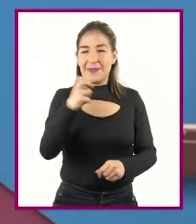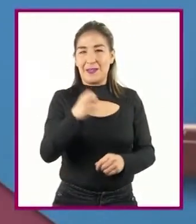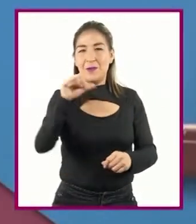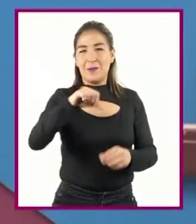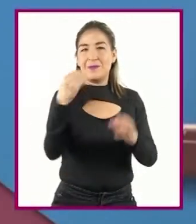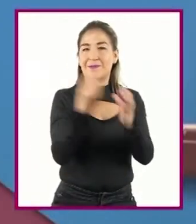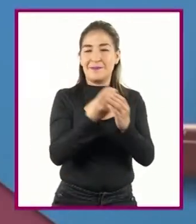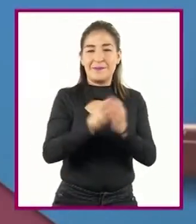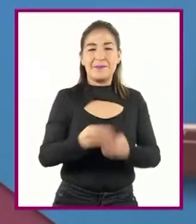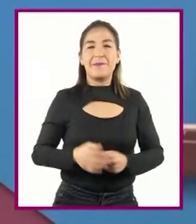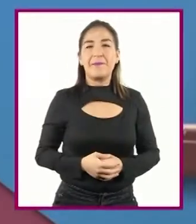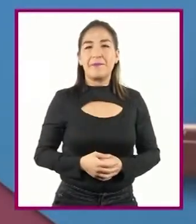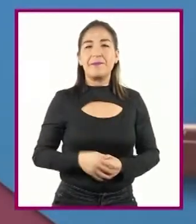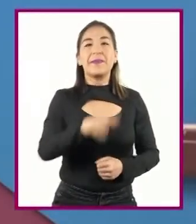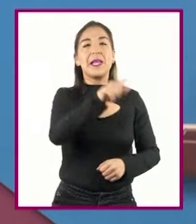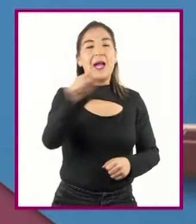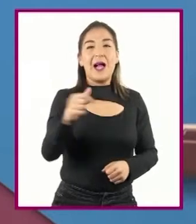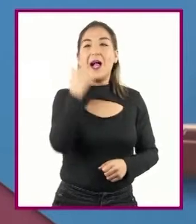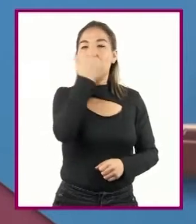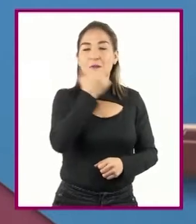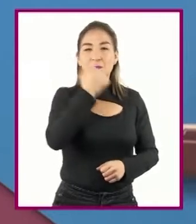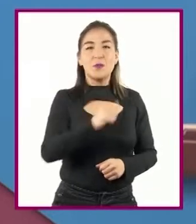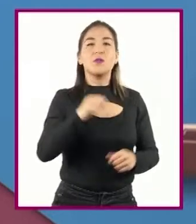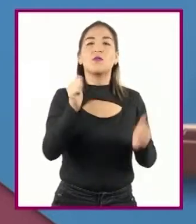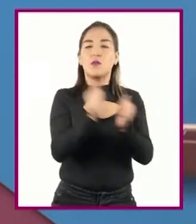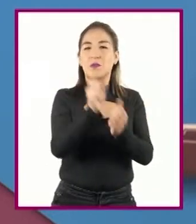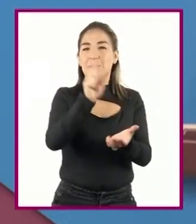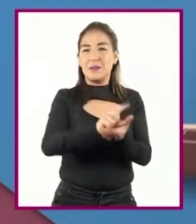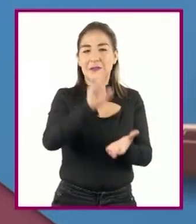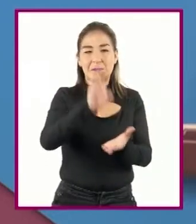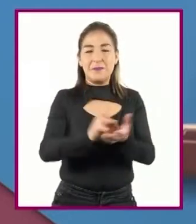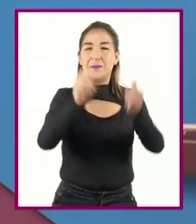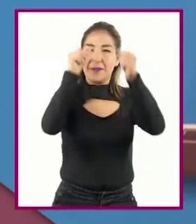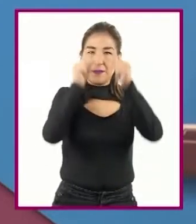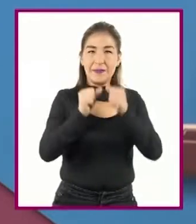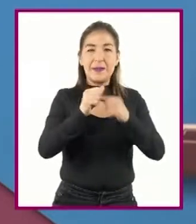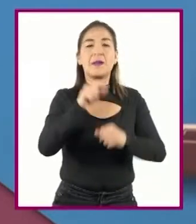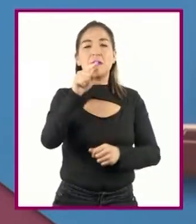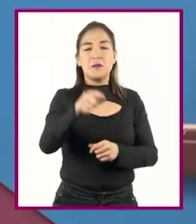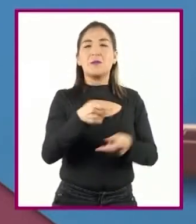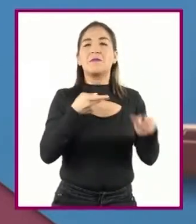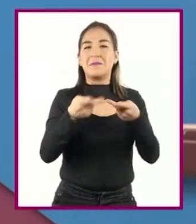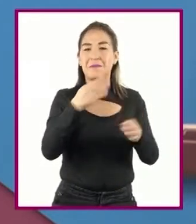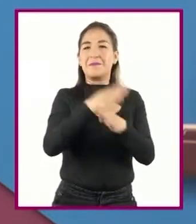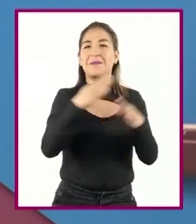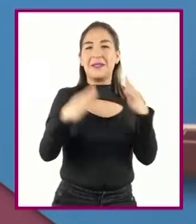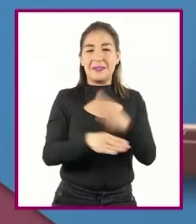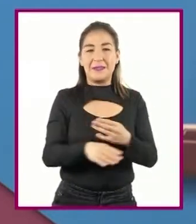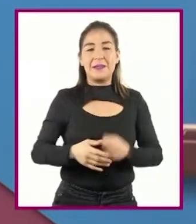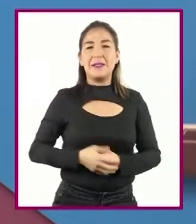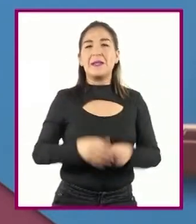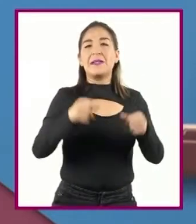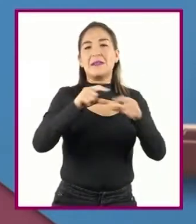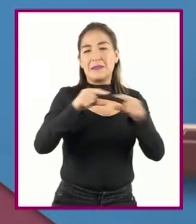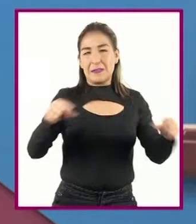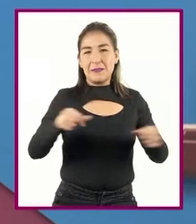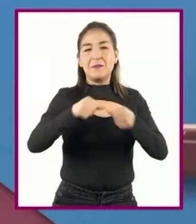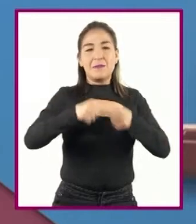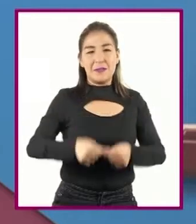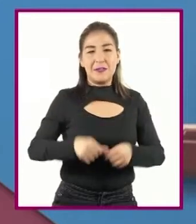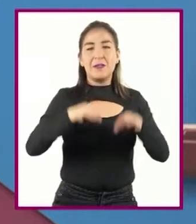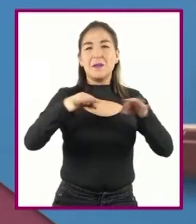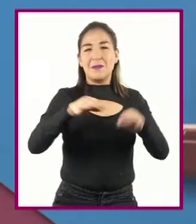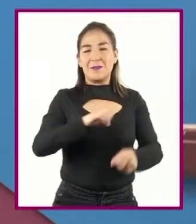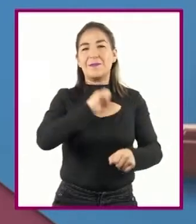sesión. Las alumnas y los alumnos con discapacidad visual alisten su material, regleta, punzón